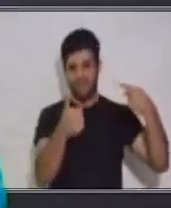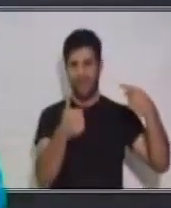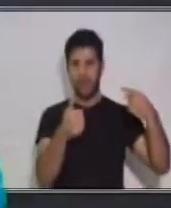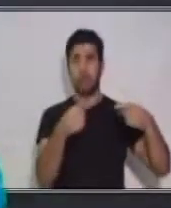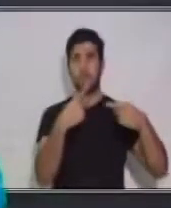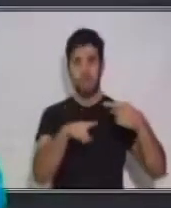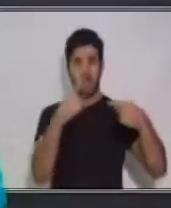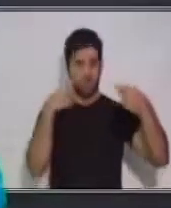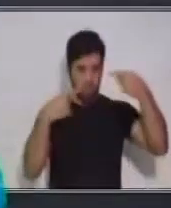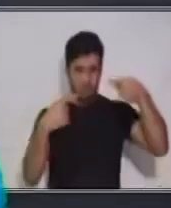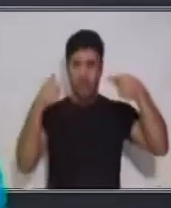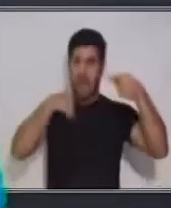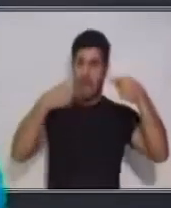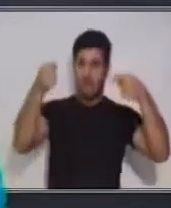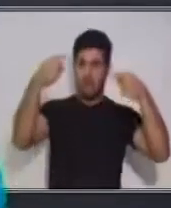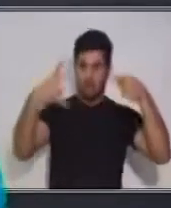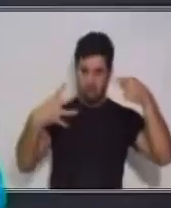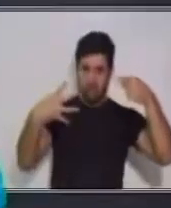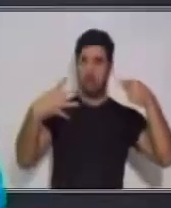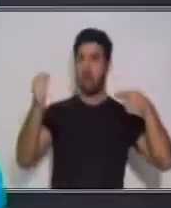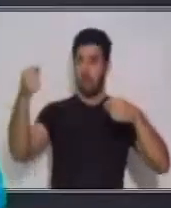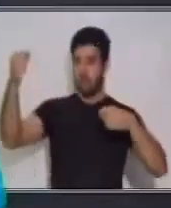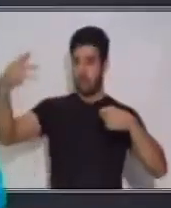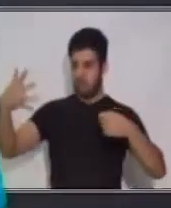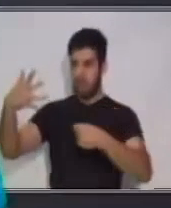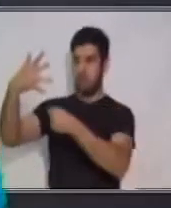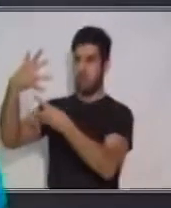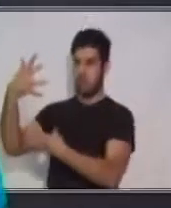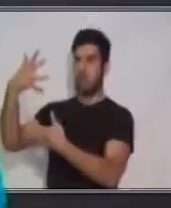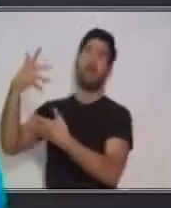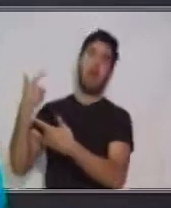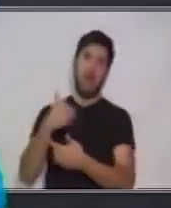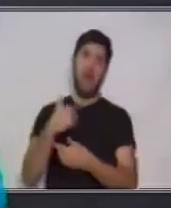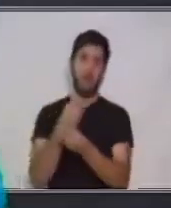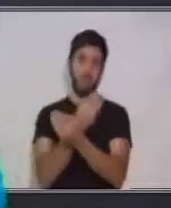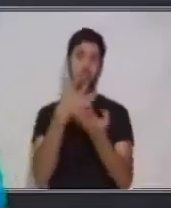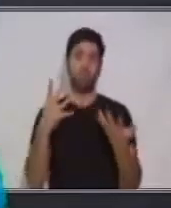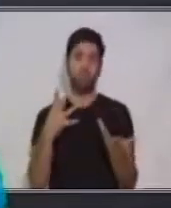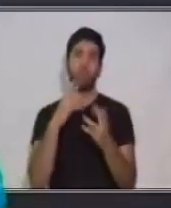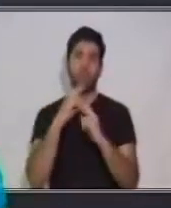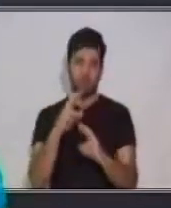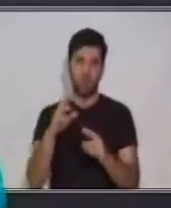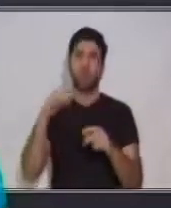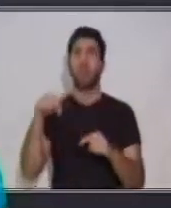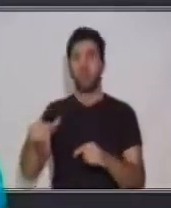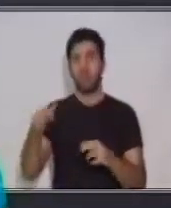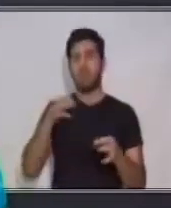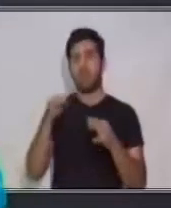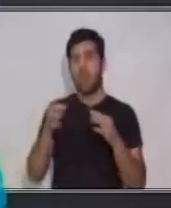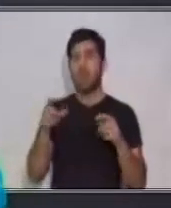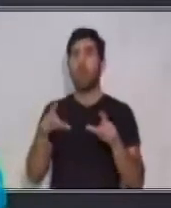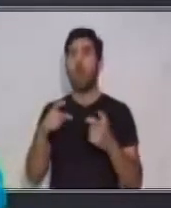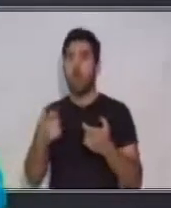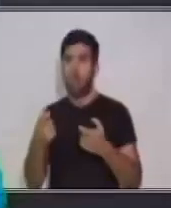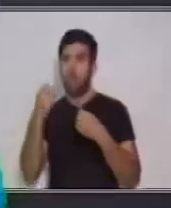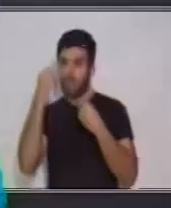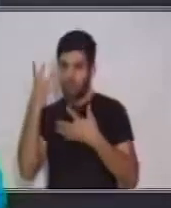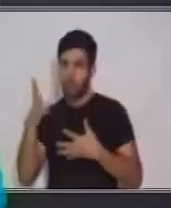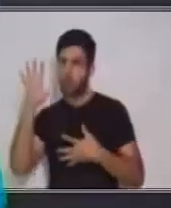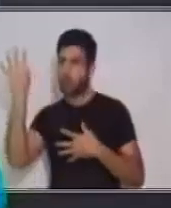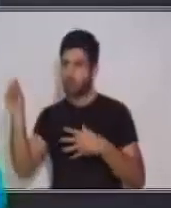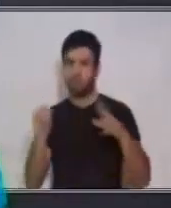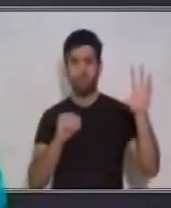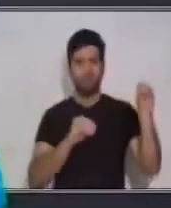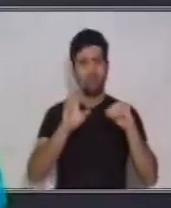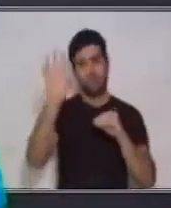podemos hacer una tabla donde colocamos cuántos niños respondieron a esa respuesta y cuál opción.